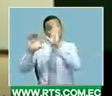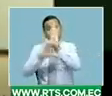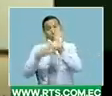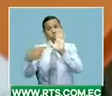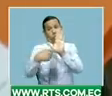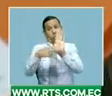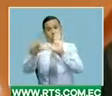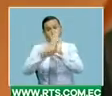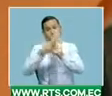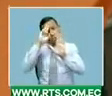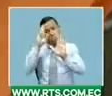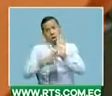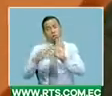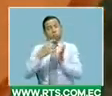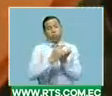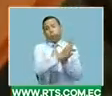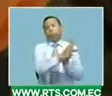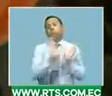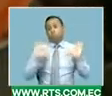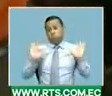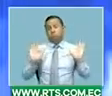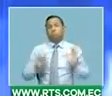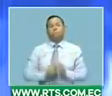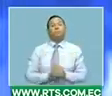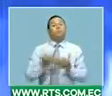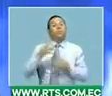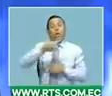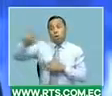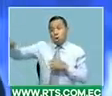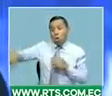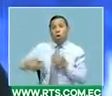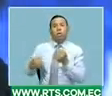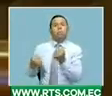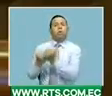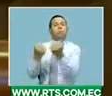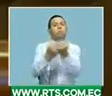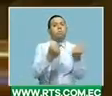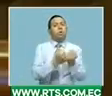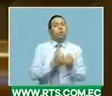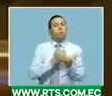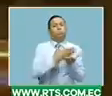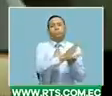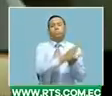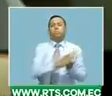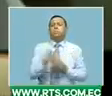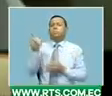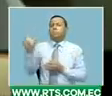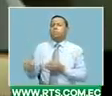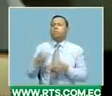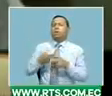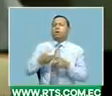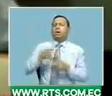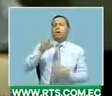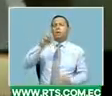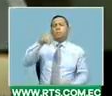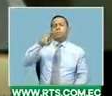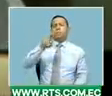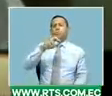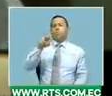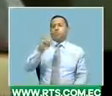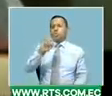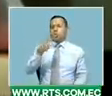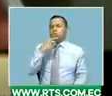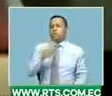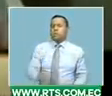ley. Entre aquellos que votaron en contra de la destitución de Rombo estuvo Héctor Muñoz. Su criterio fue este. Si es que analizamos como